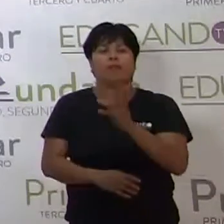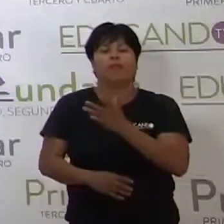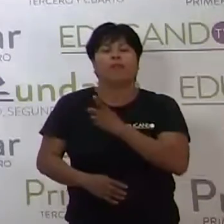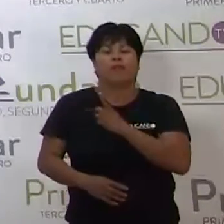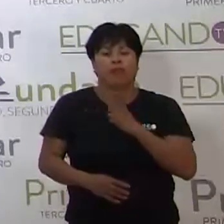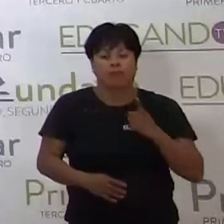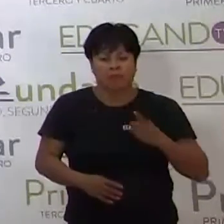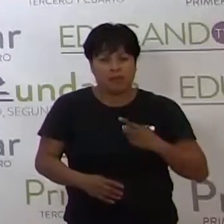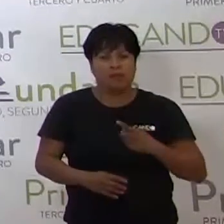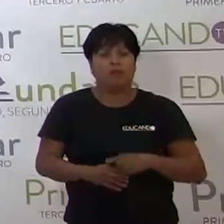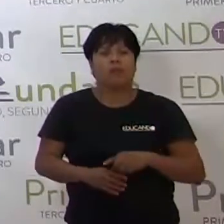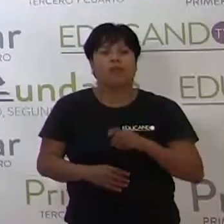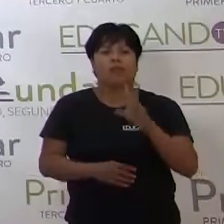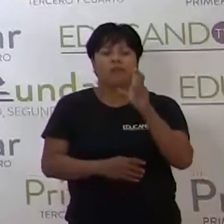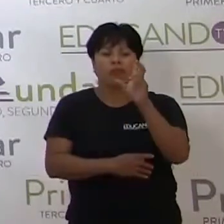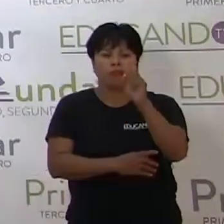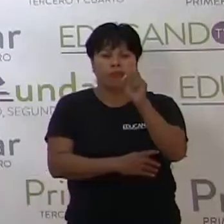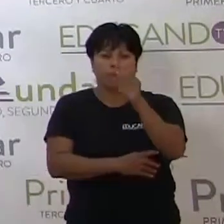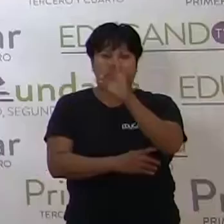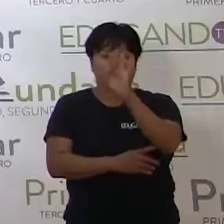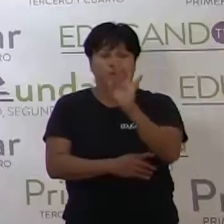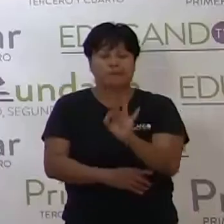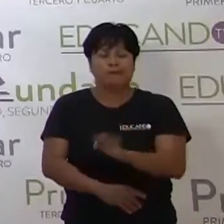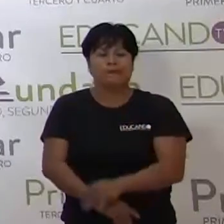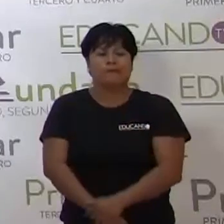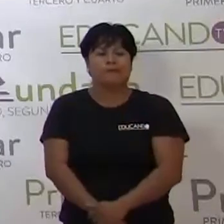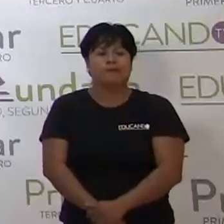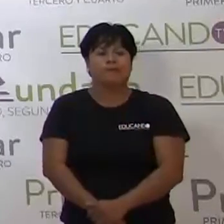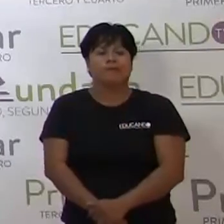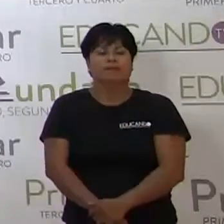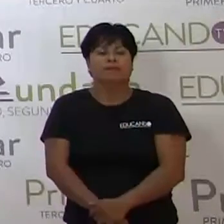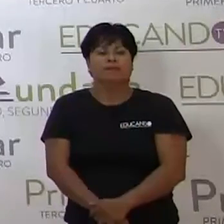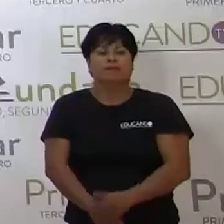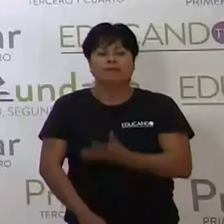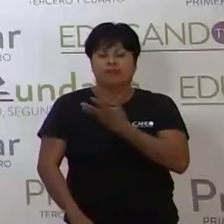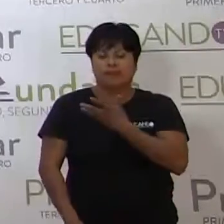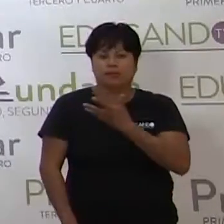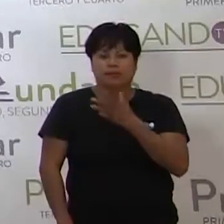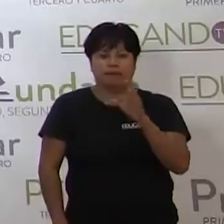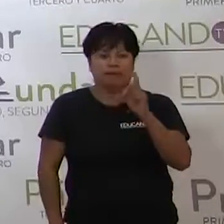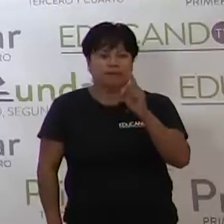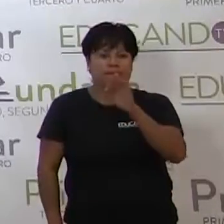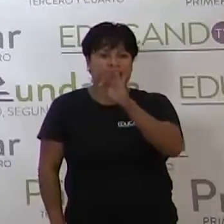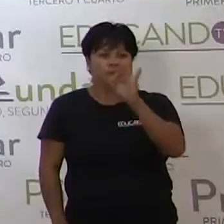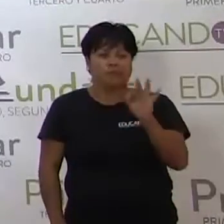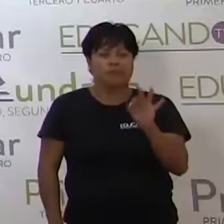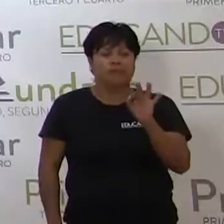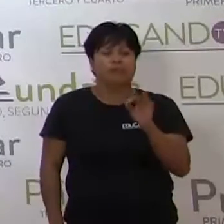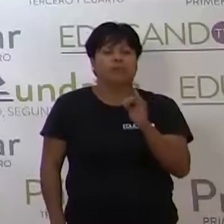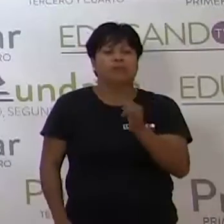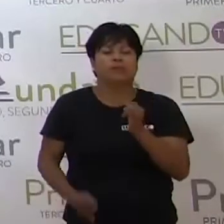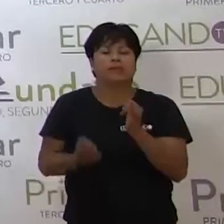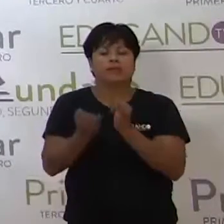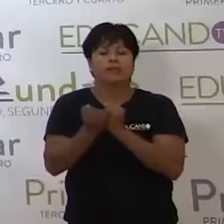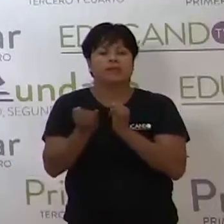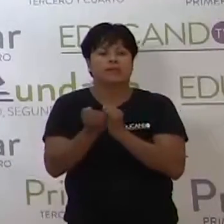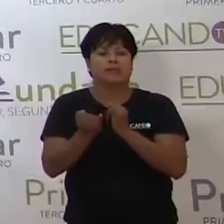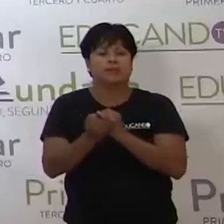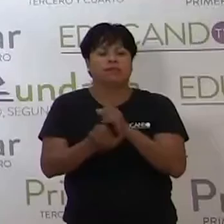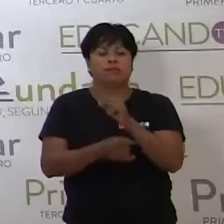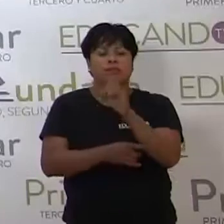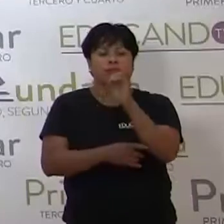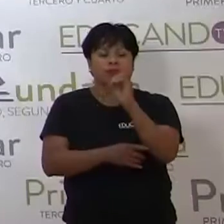que ser de 30 grados. Y aquí está 30 grados y es igual a